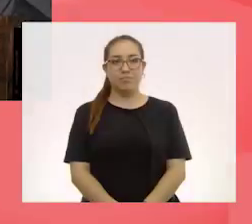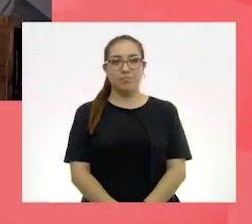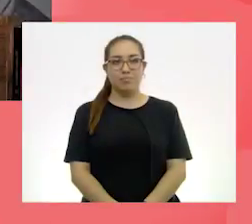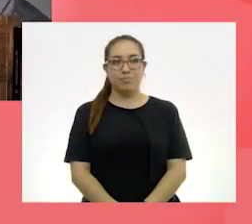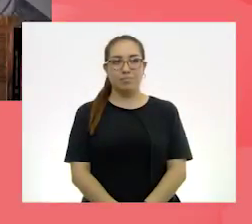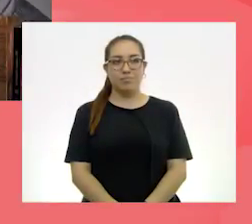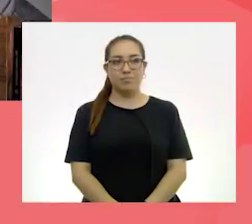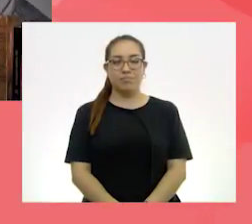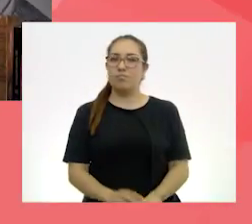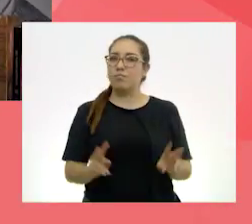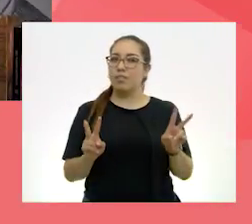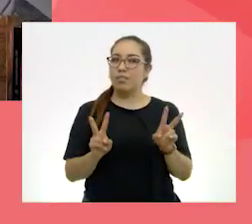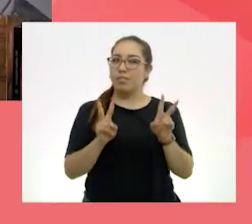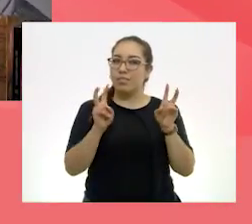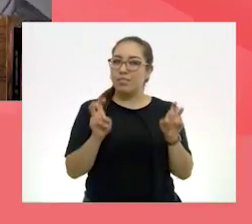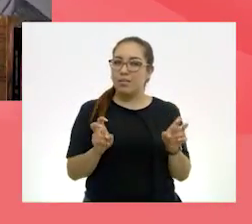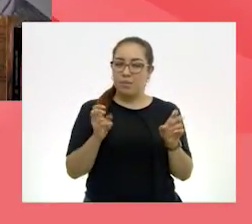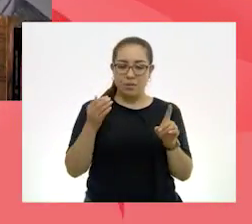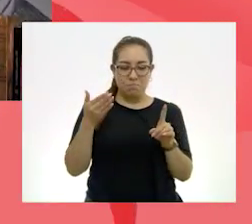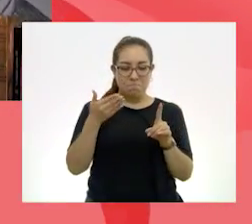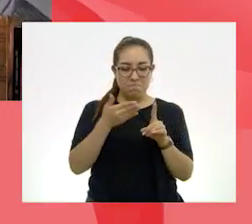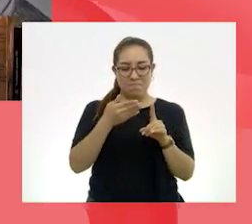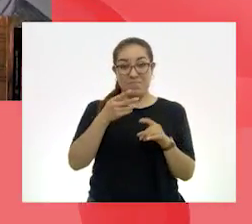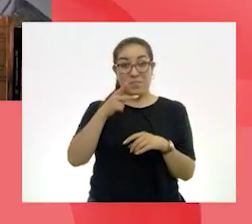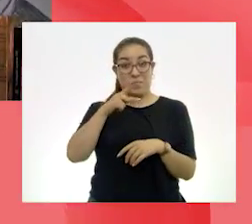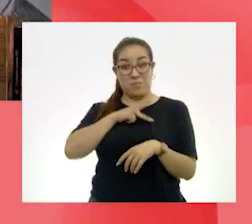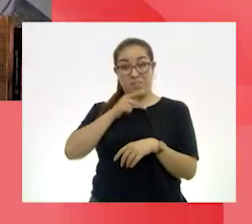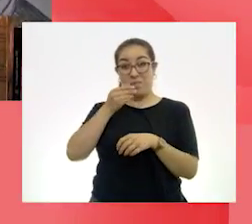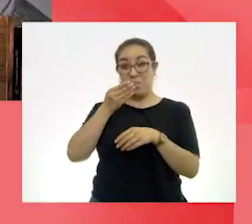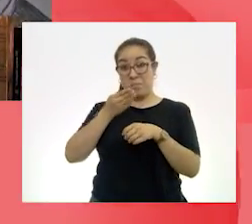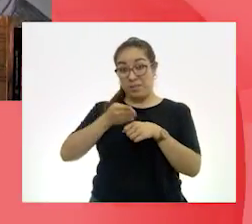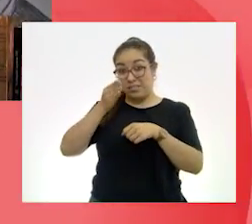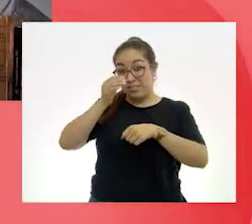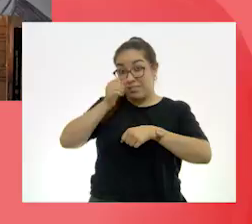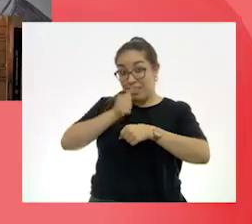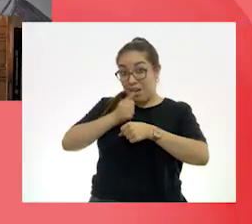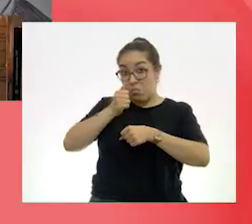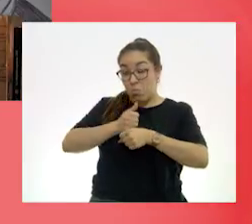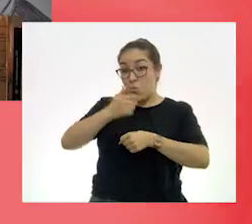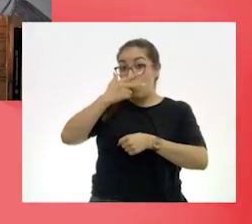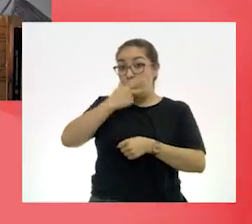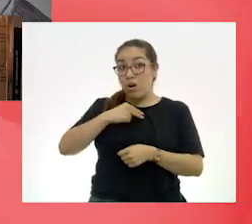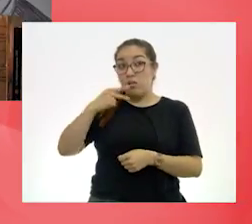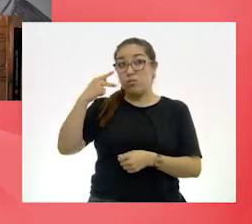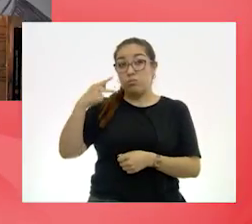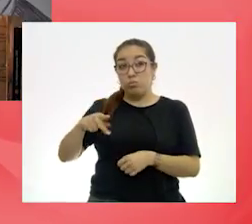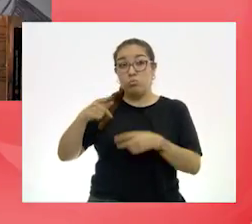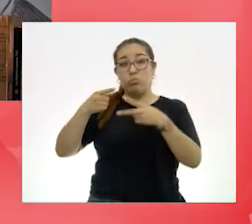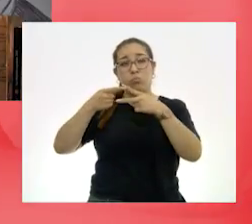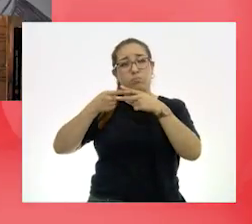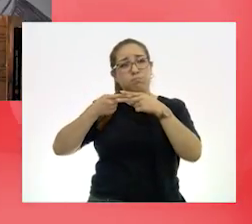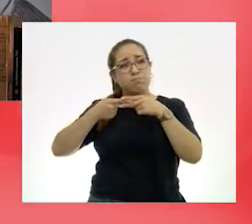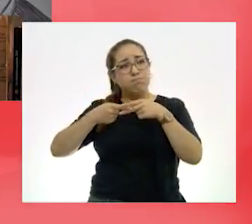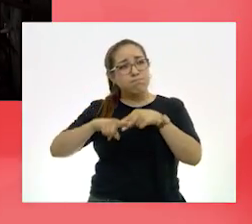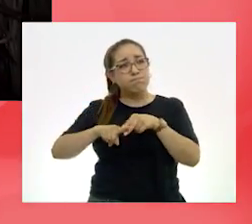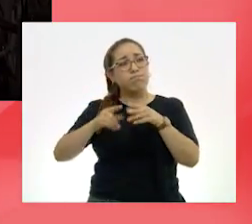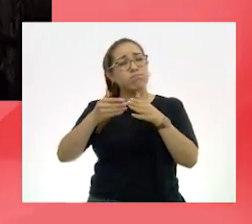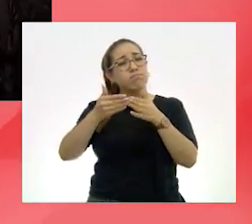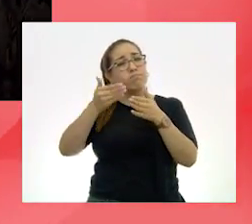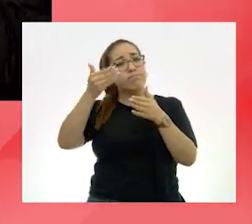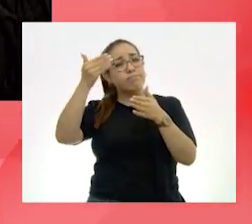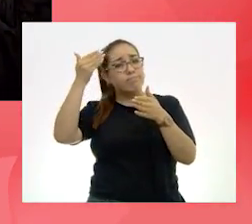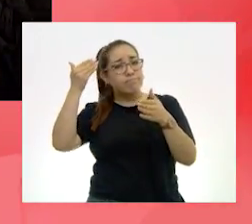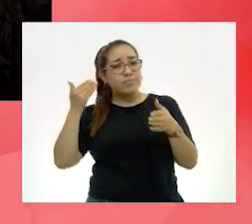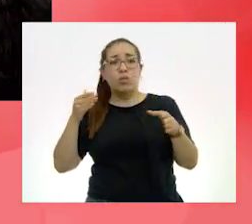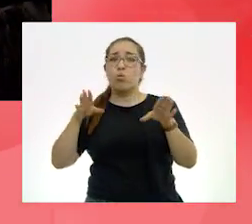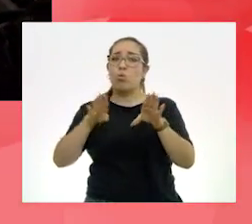Hablar de mi bisabuelo, hablar de sus orígenes, es hablar de la lucha